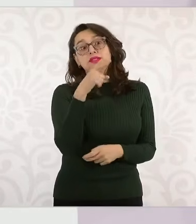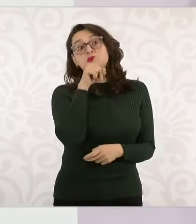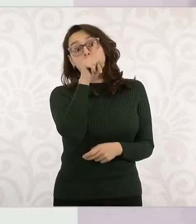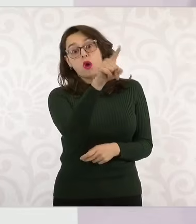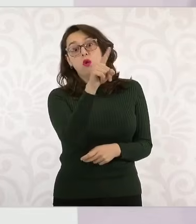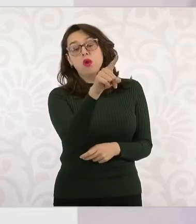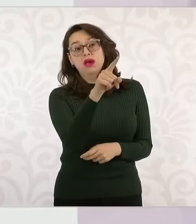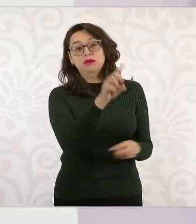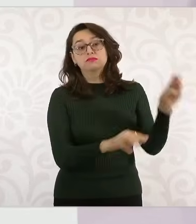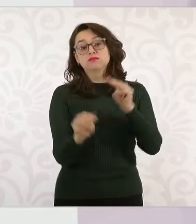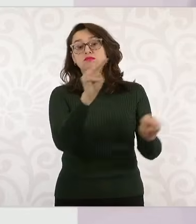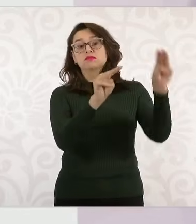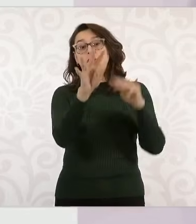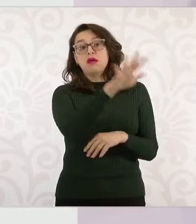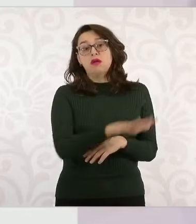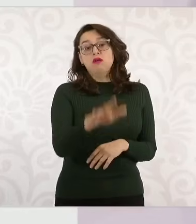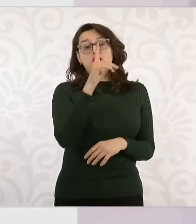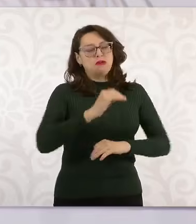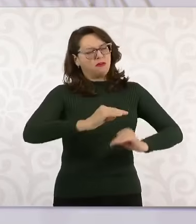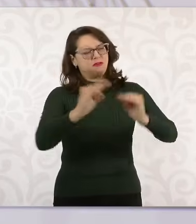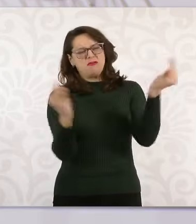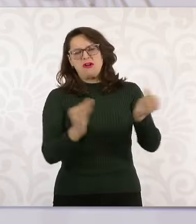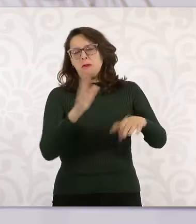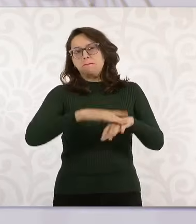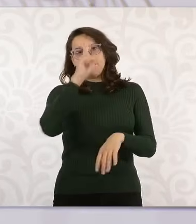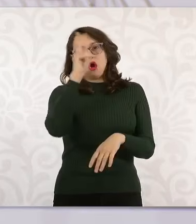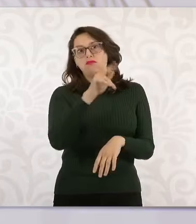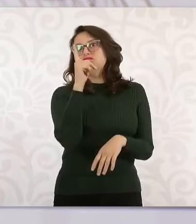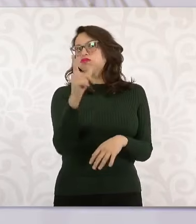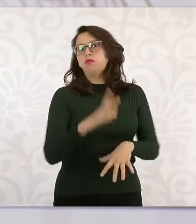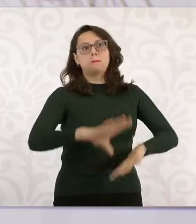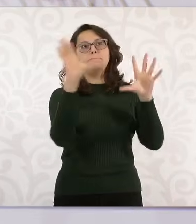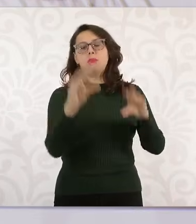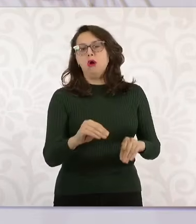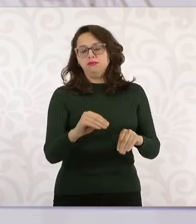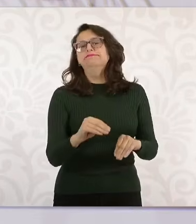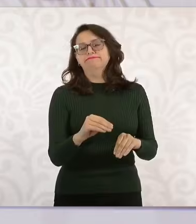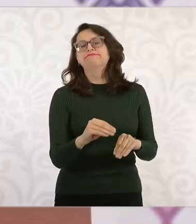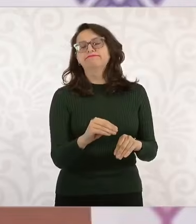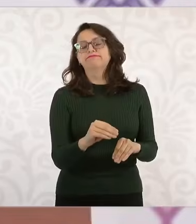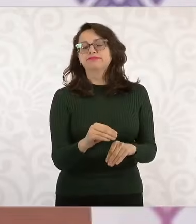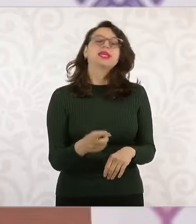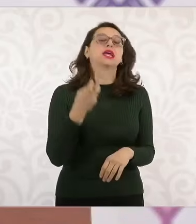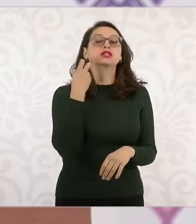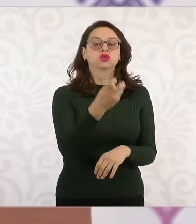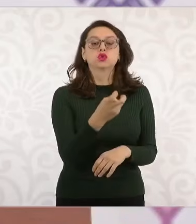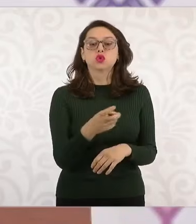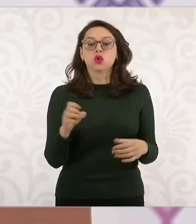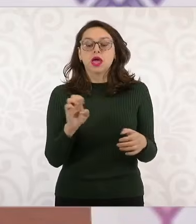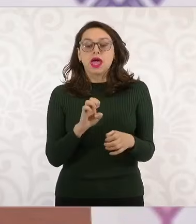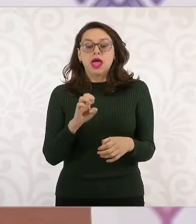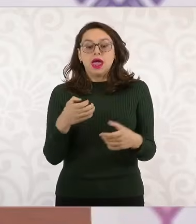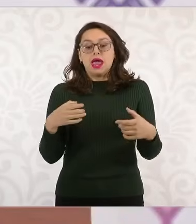en la Tarahumara, donde se presentaron las temperaturas más bajas en el país, y ahí hubo brigadas